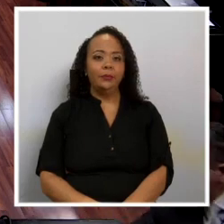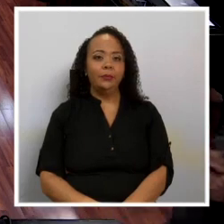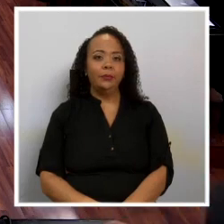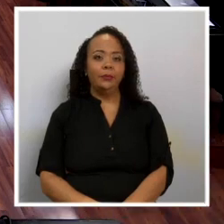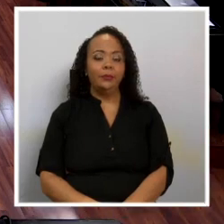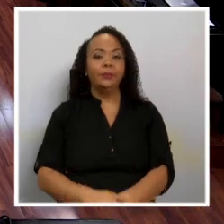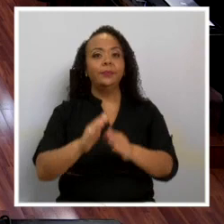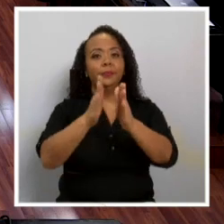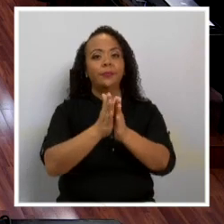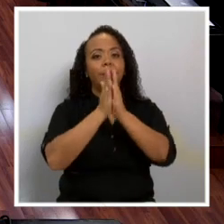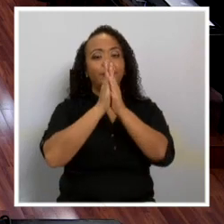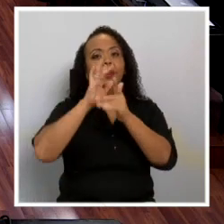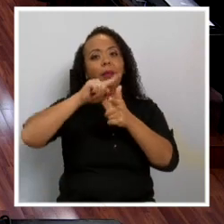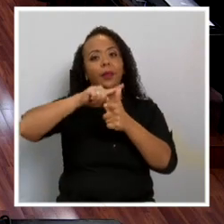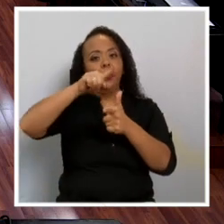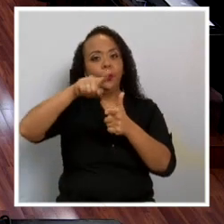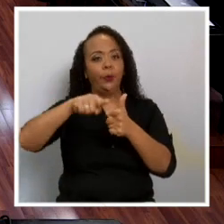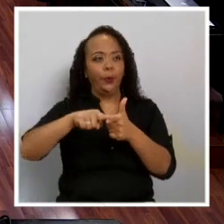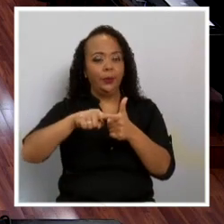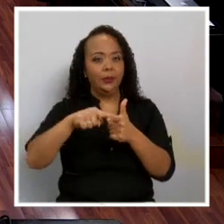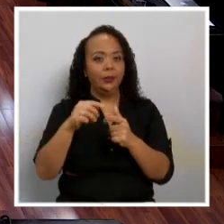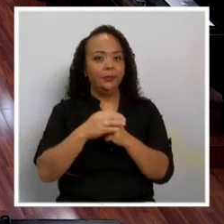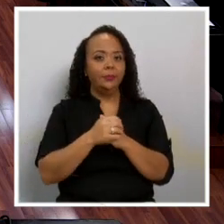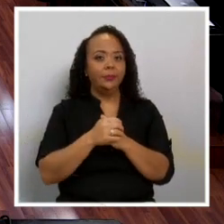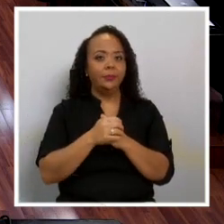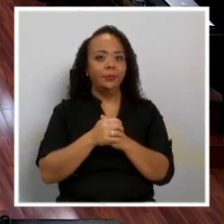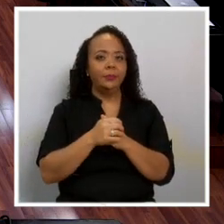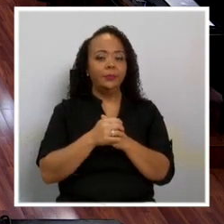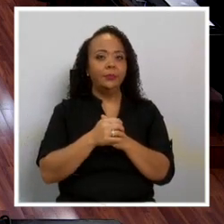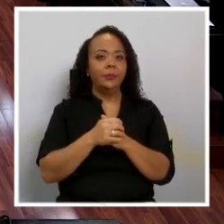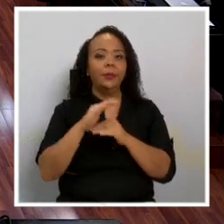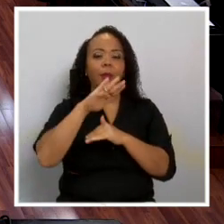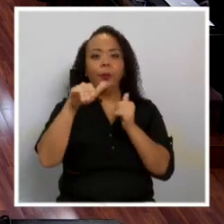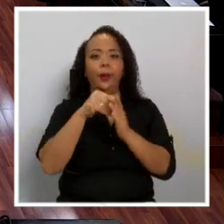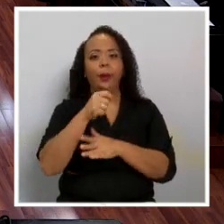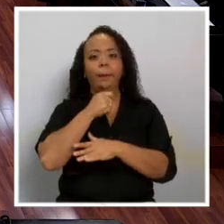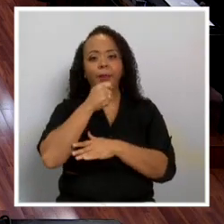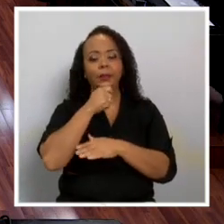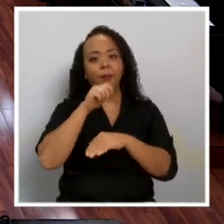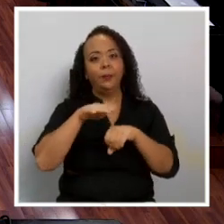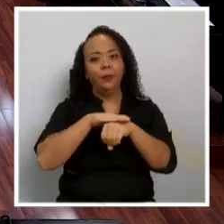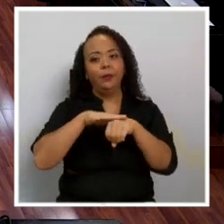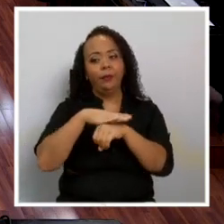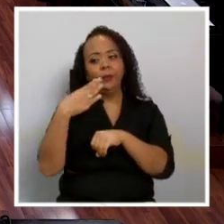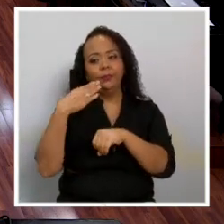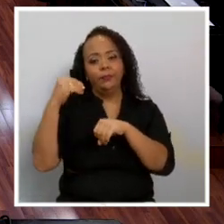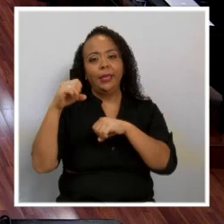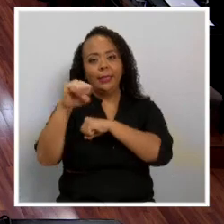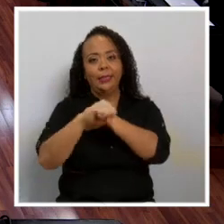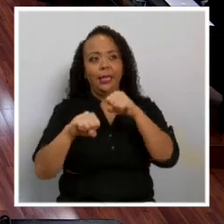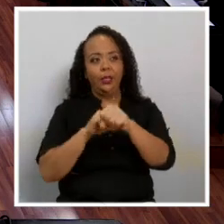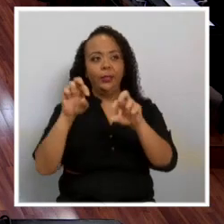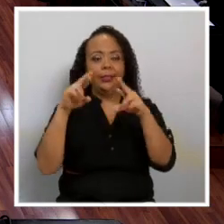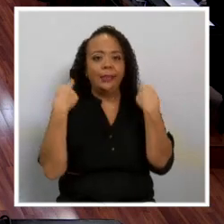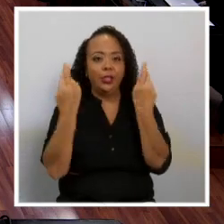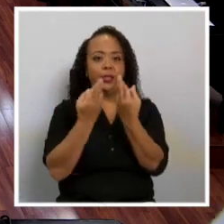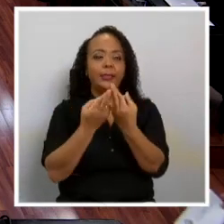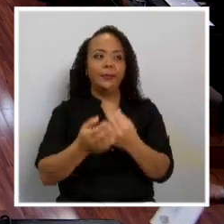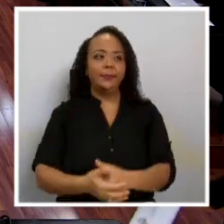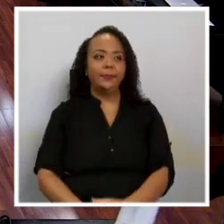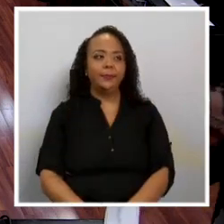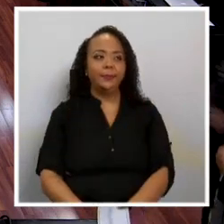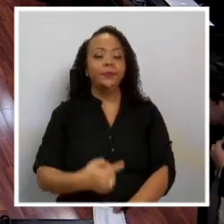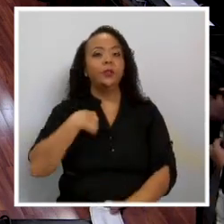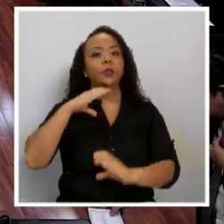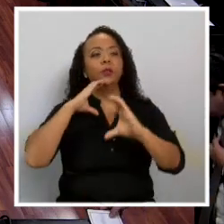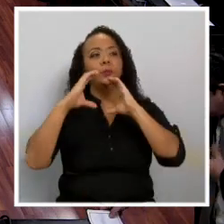Vamos a solicitarle entonces a los medios de comunicación, por favor, retirarse del salón de sesiones. Les